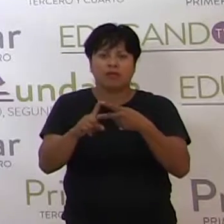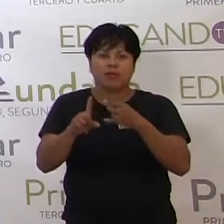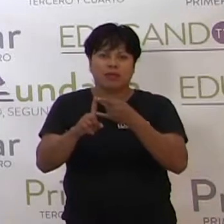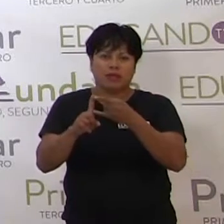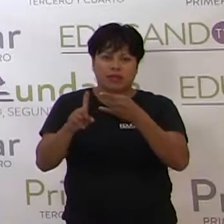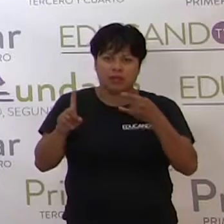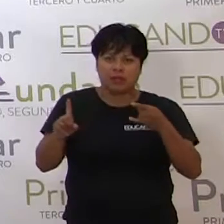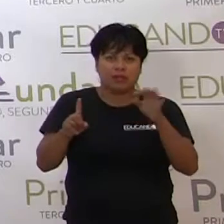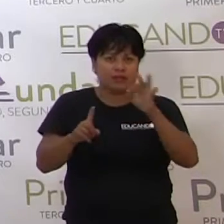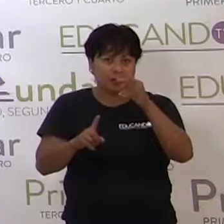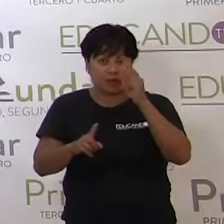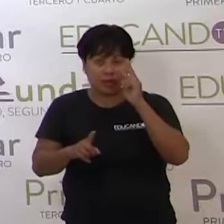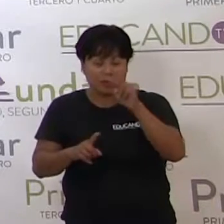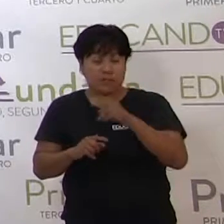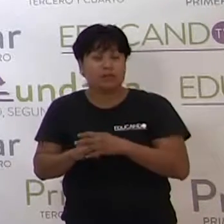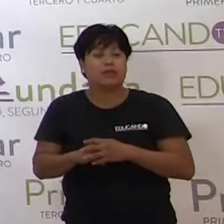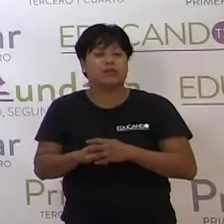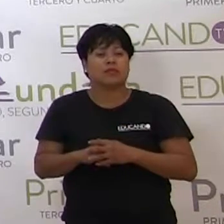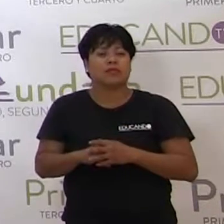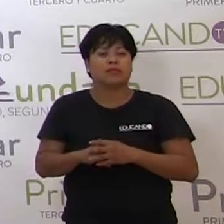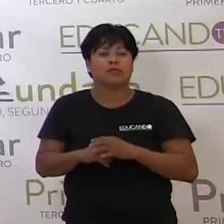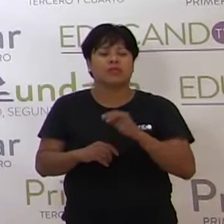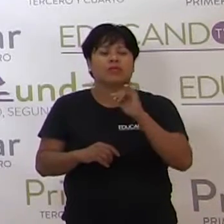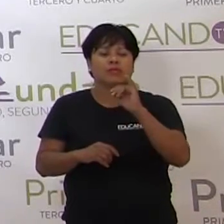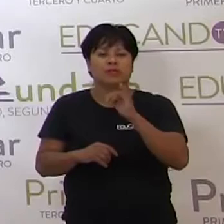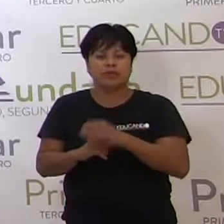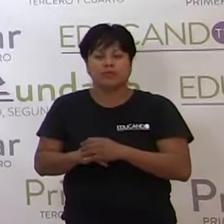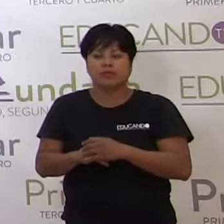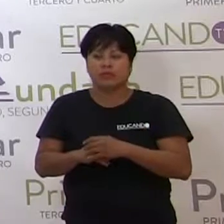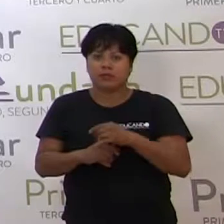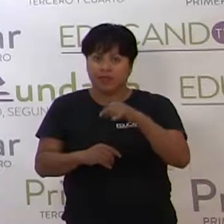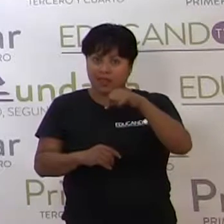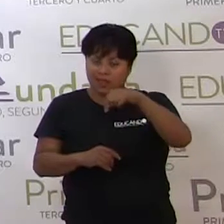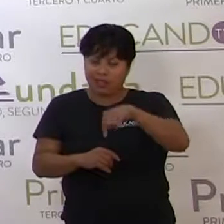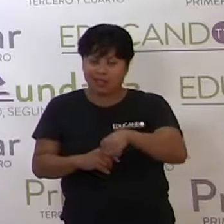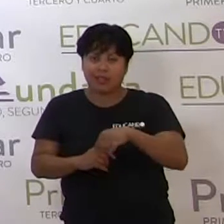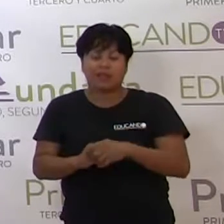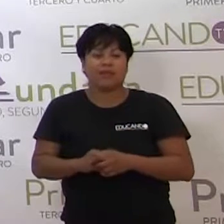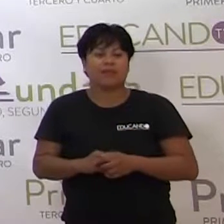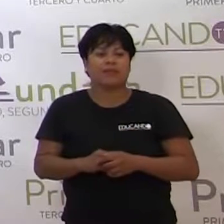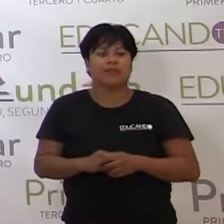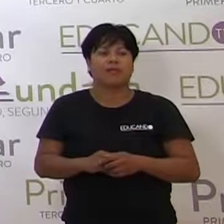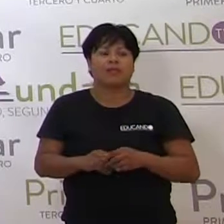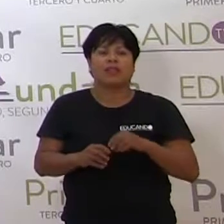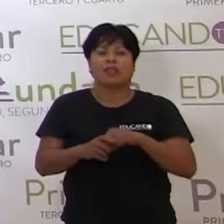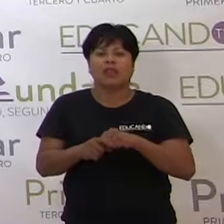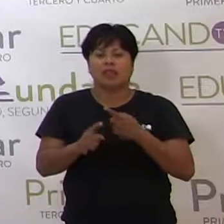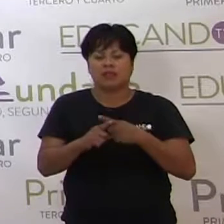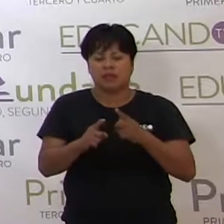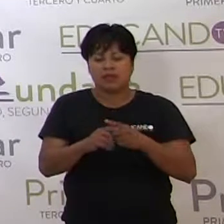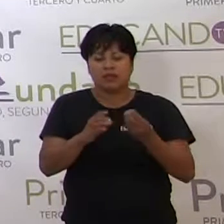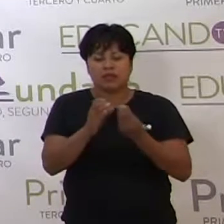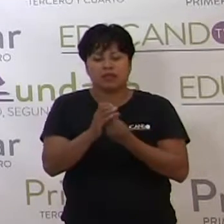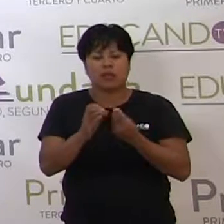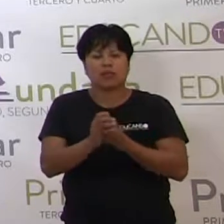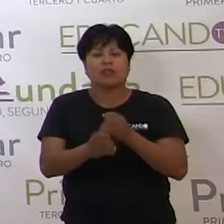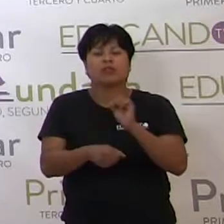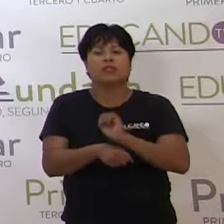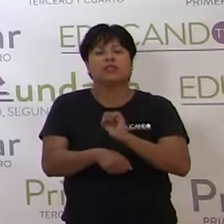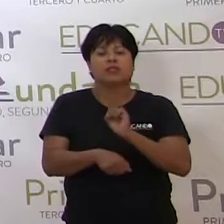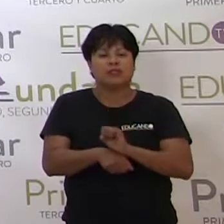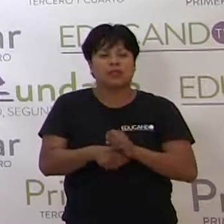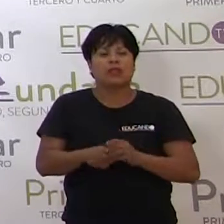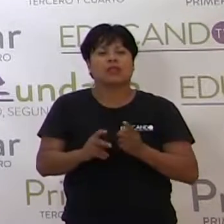Seguro ya lo has visto. Sí, aquí en los contenidos de secundaria es